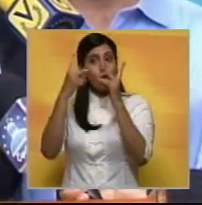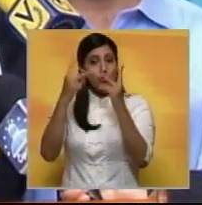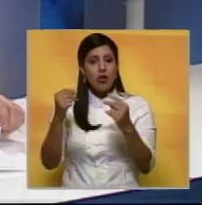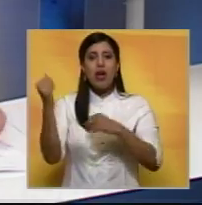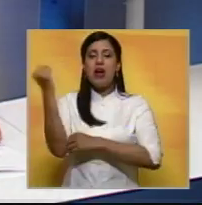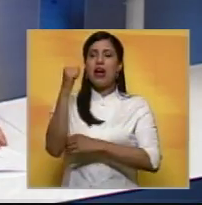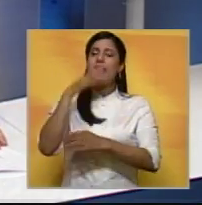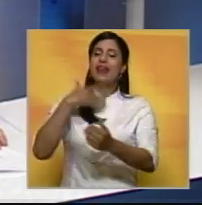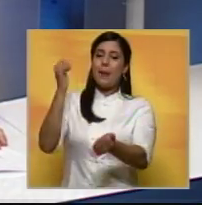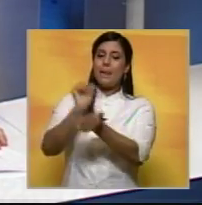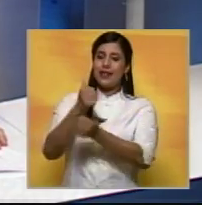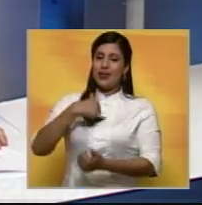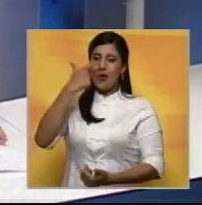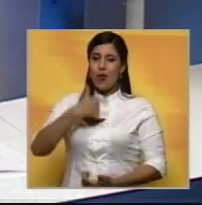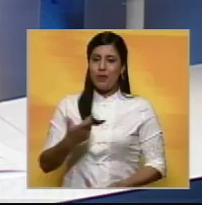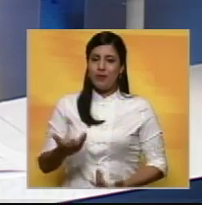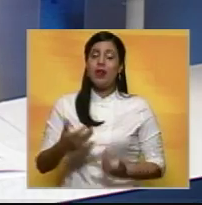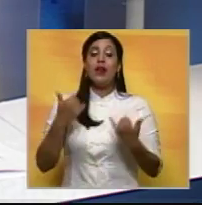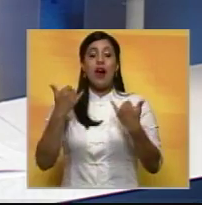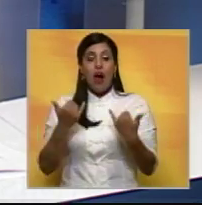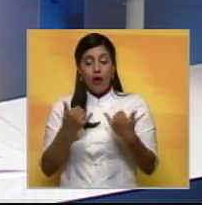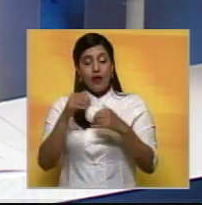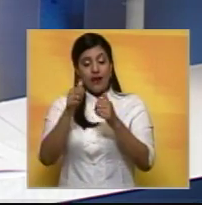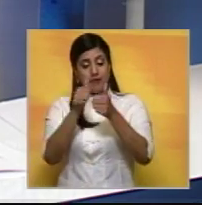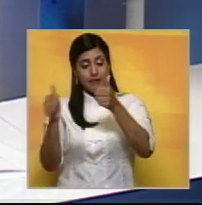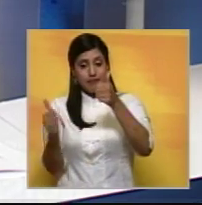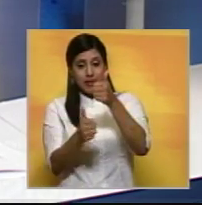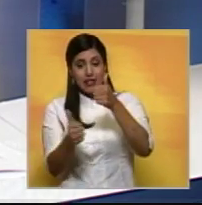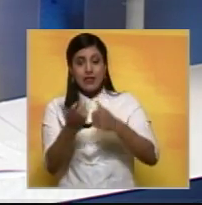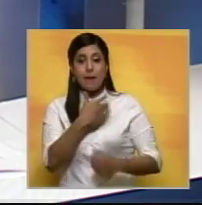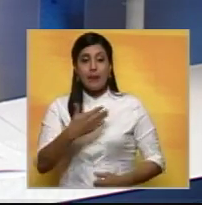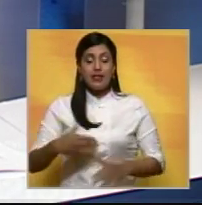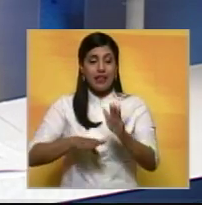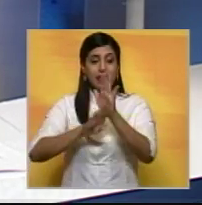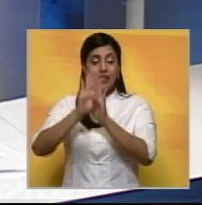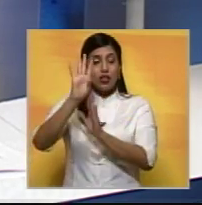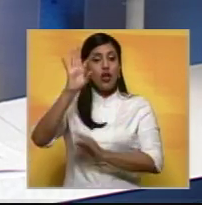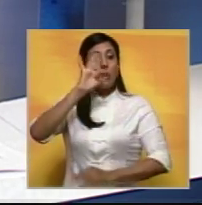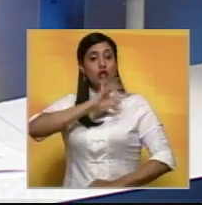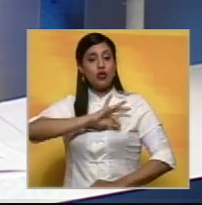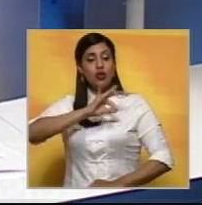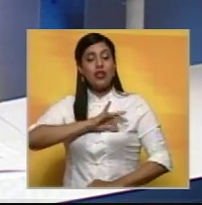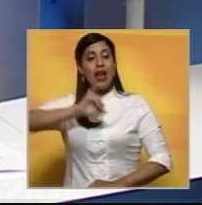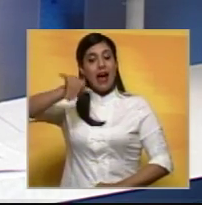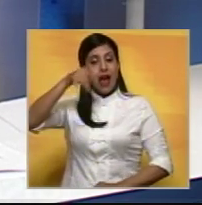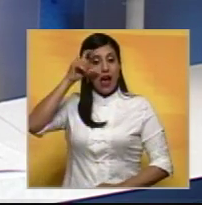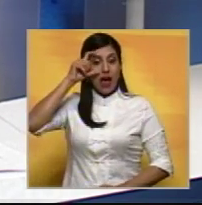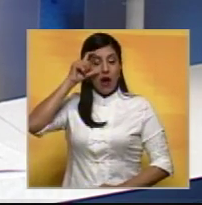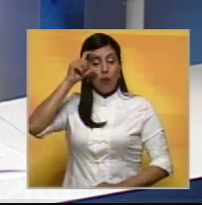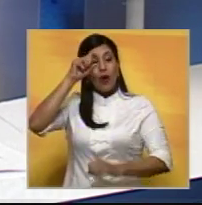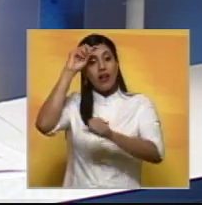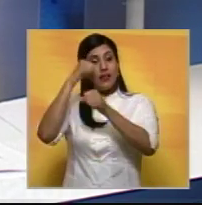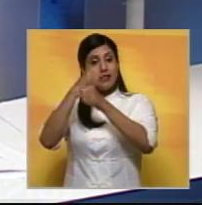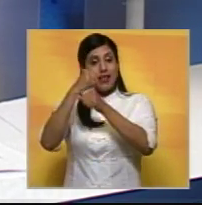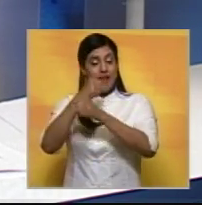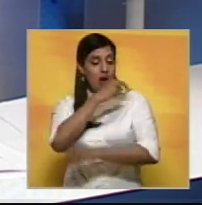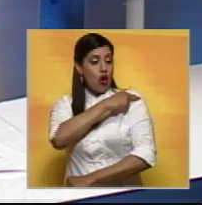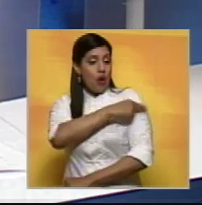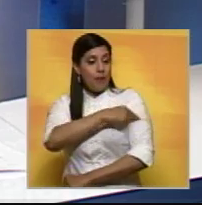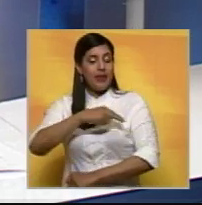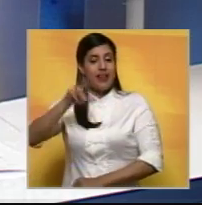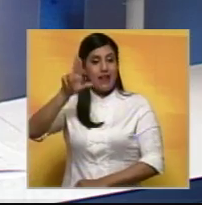endeudamiento. El vicepresidente de Desarrollo Social, Elías Jagua, encabezó una reunión de trabajo en el materno infantil Hugo Chávez en el